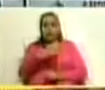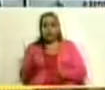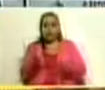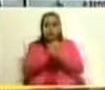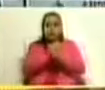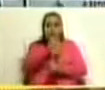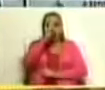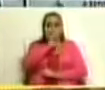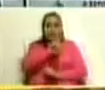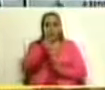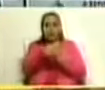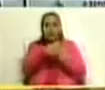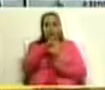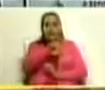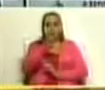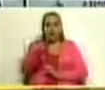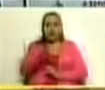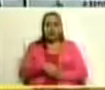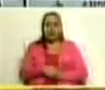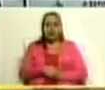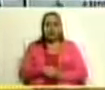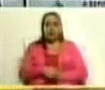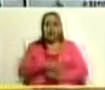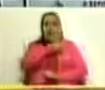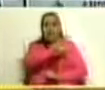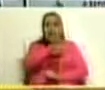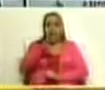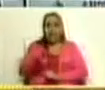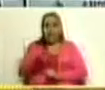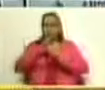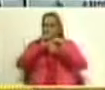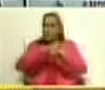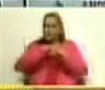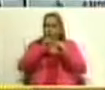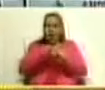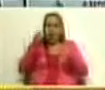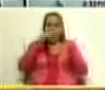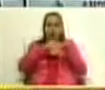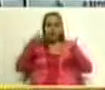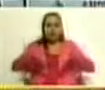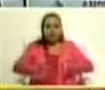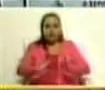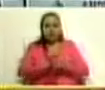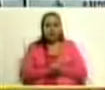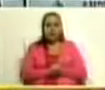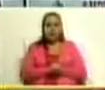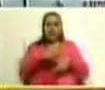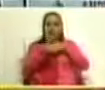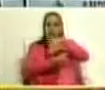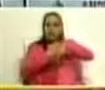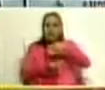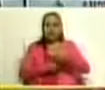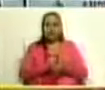2024. Y de las 3R, resistencia, renacimiento,